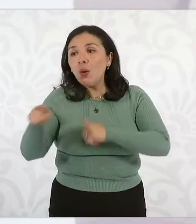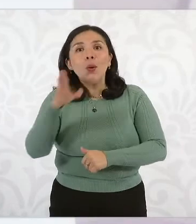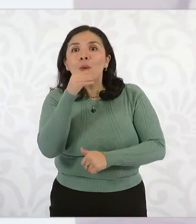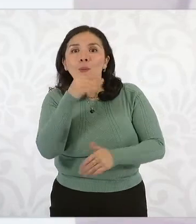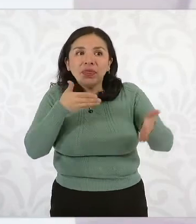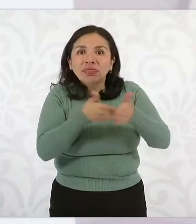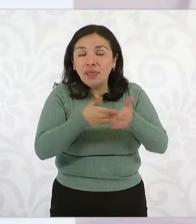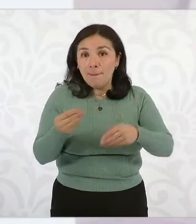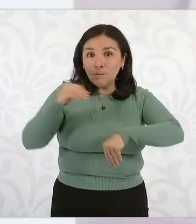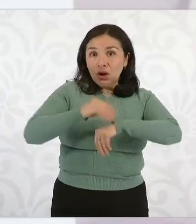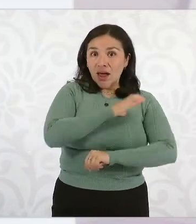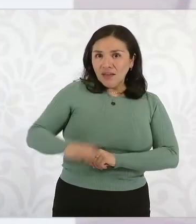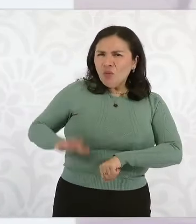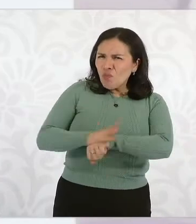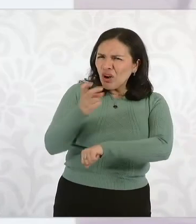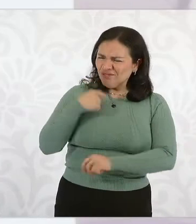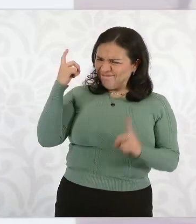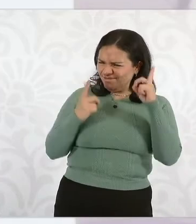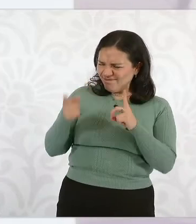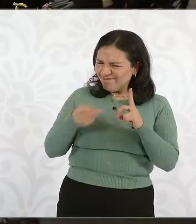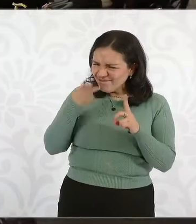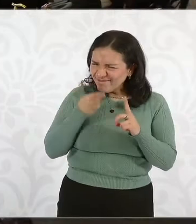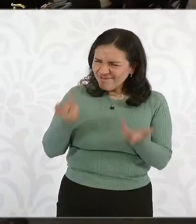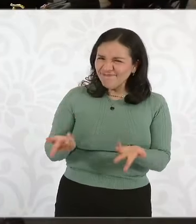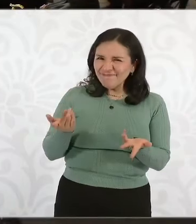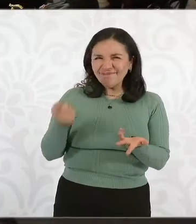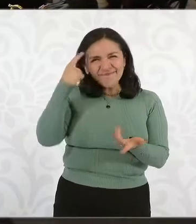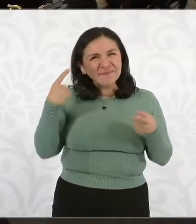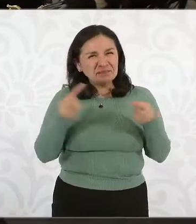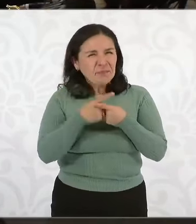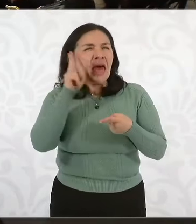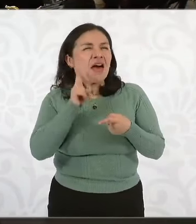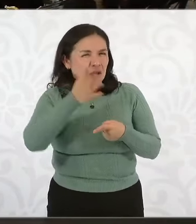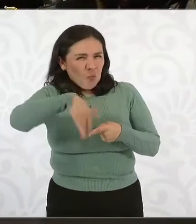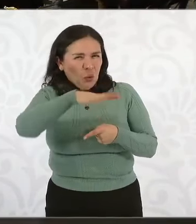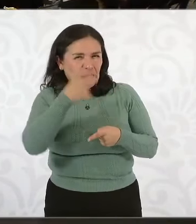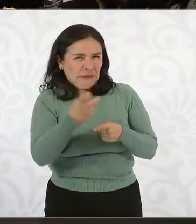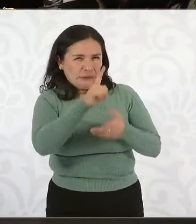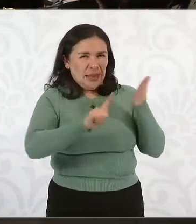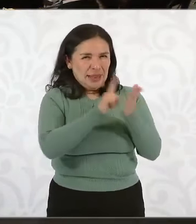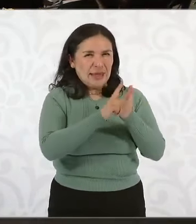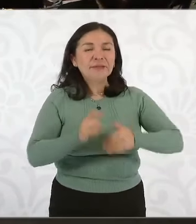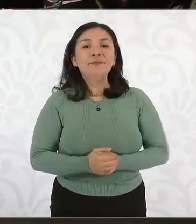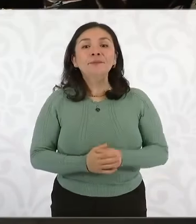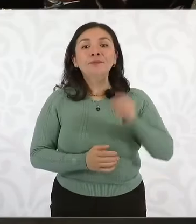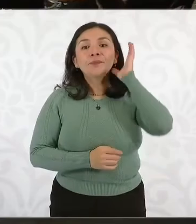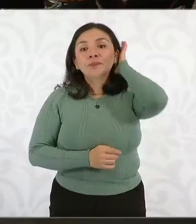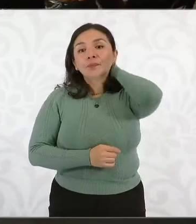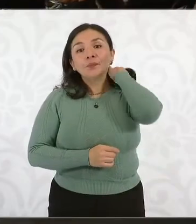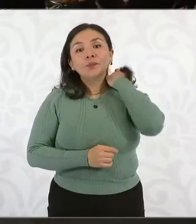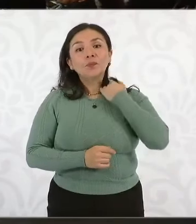entró la duda ahora que lo dijeron. Bueno, a ver si buscamos el artículo ahorita. Este sale. Va.